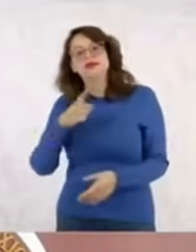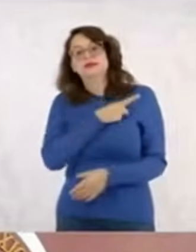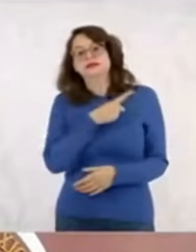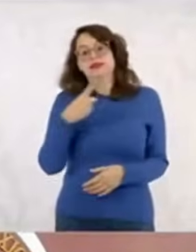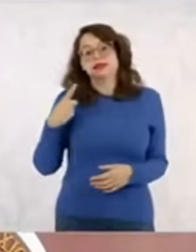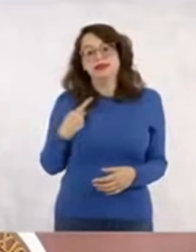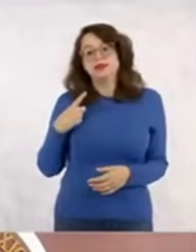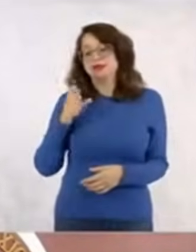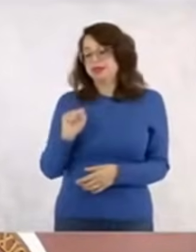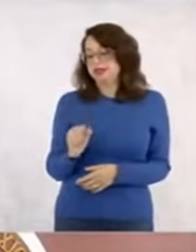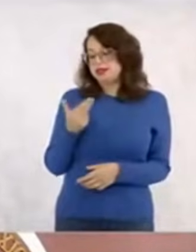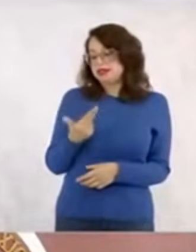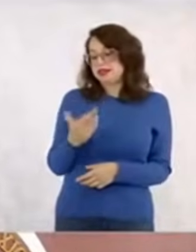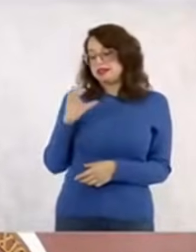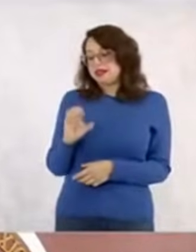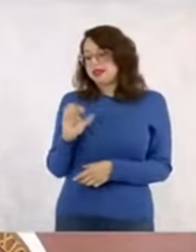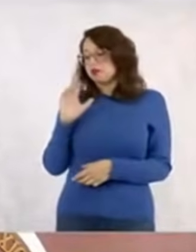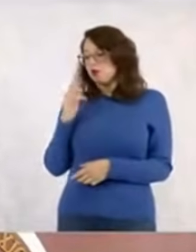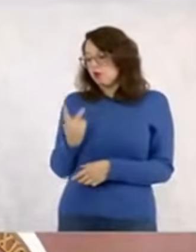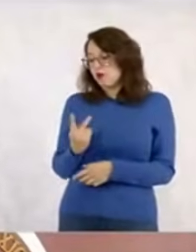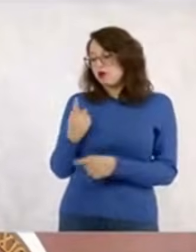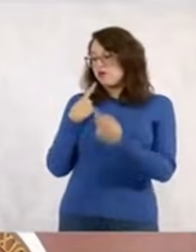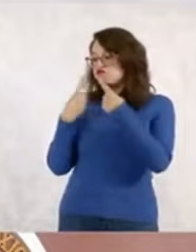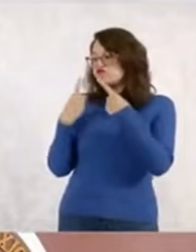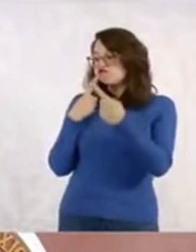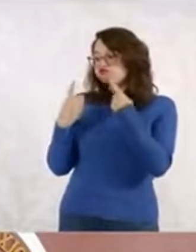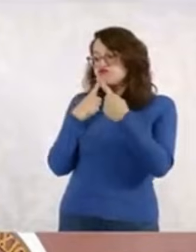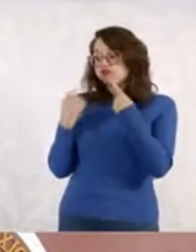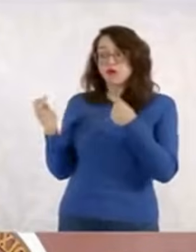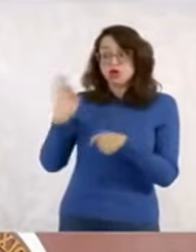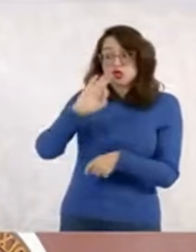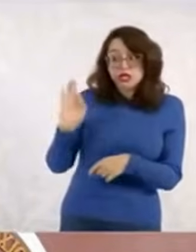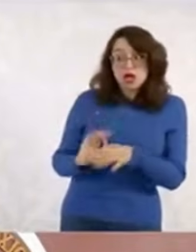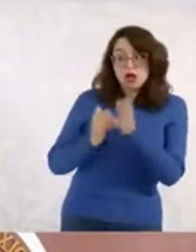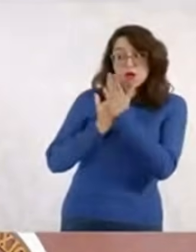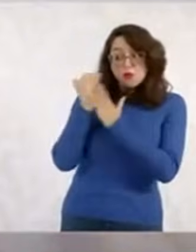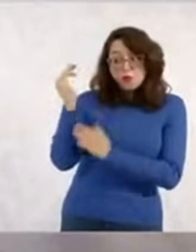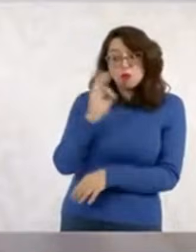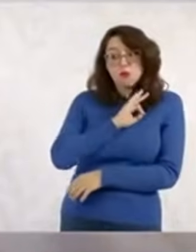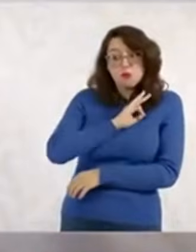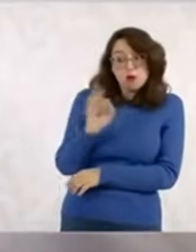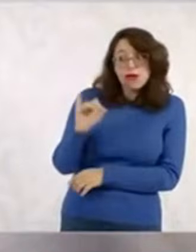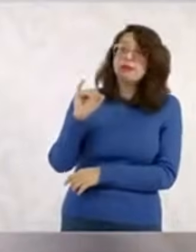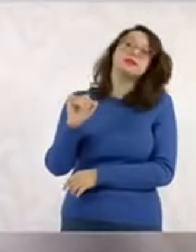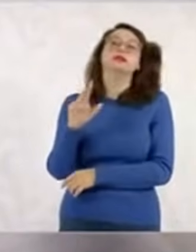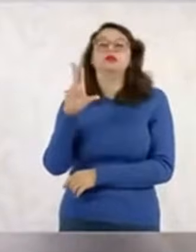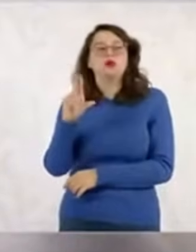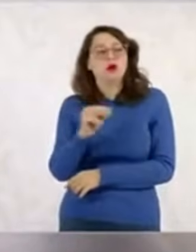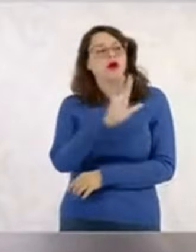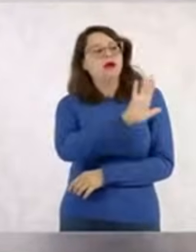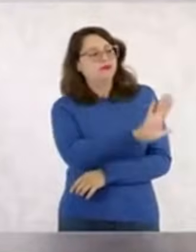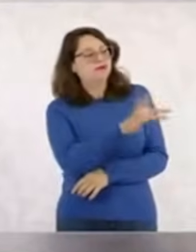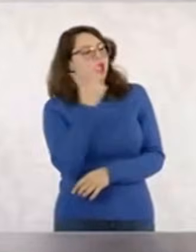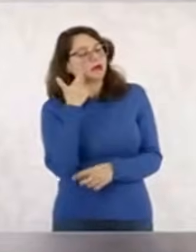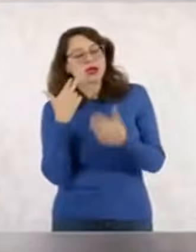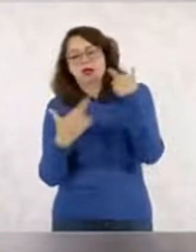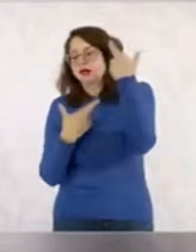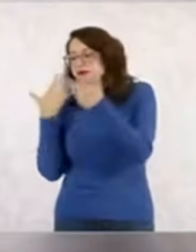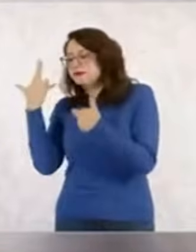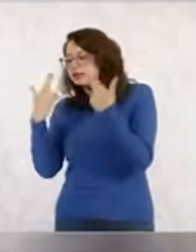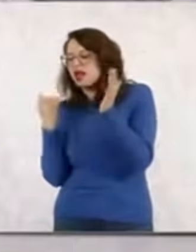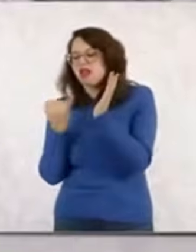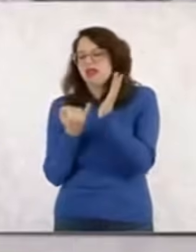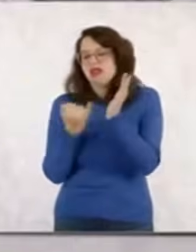O sea, Marat consulta con el secretario de Hacienda y hay modelos económicos que te dicen qué pasaría con la